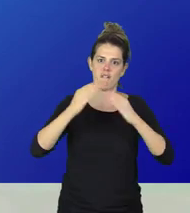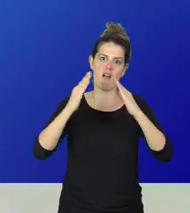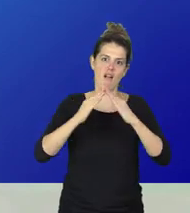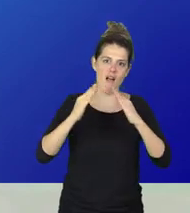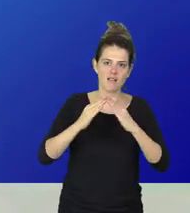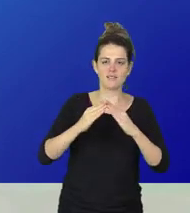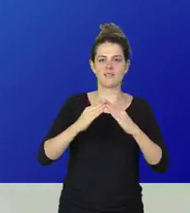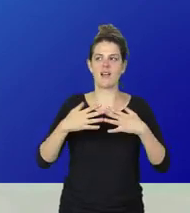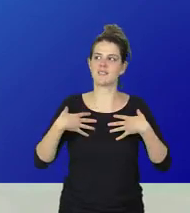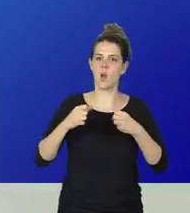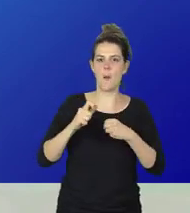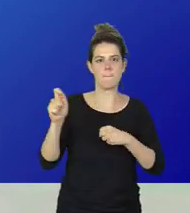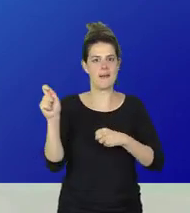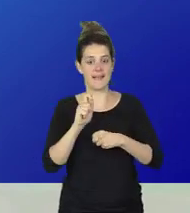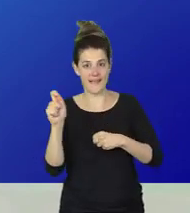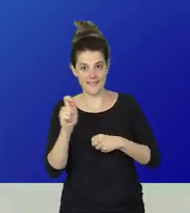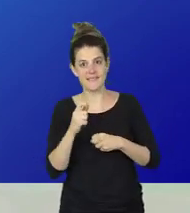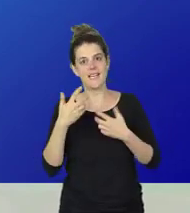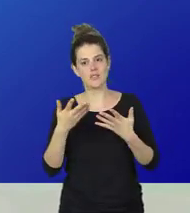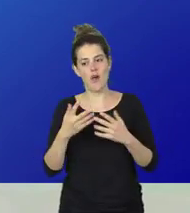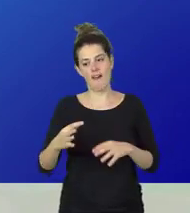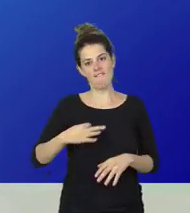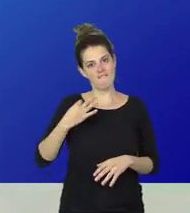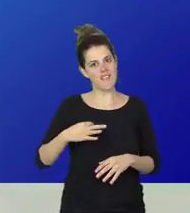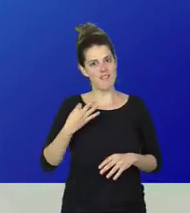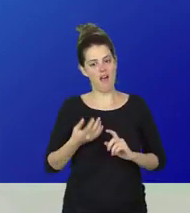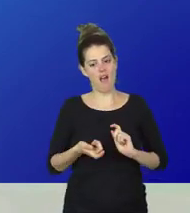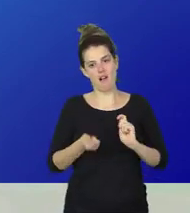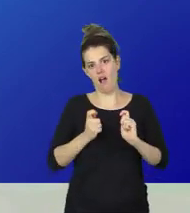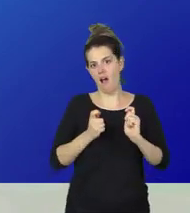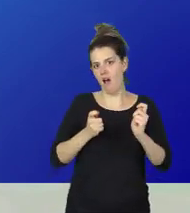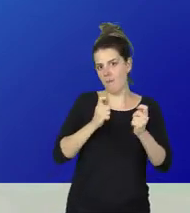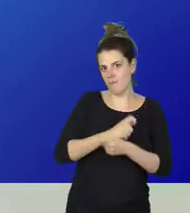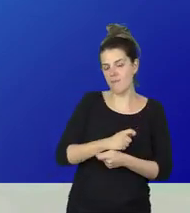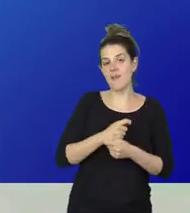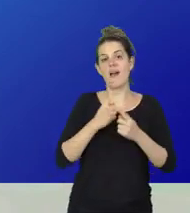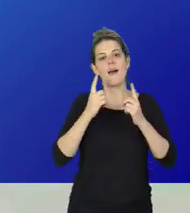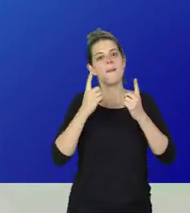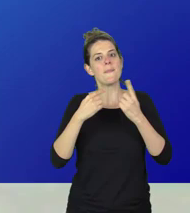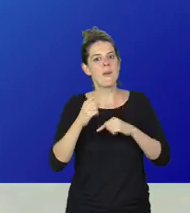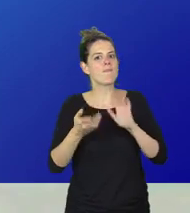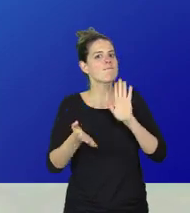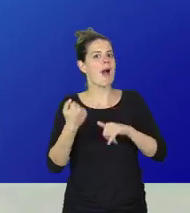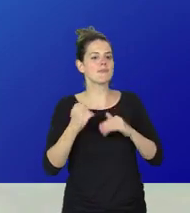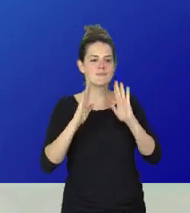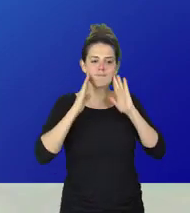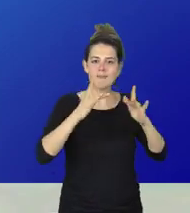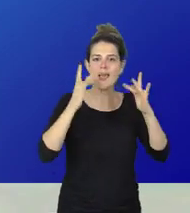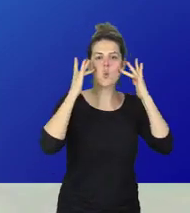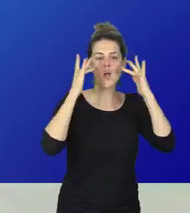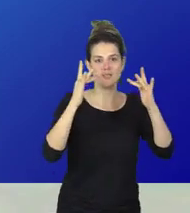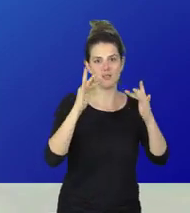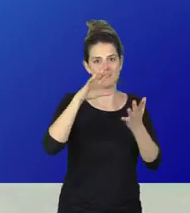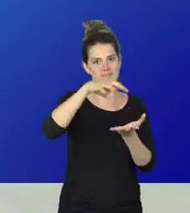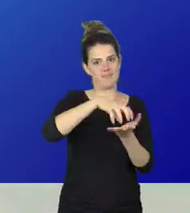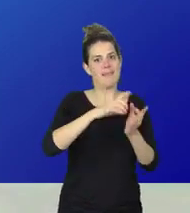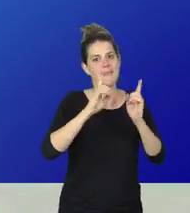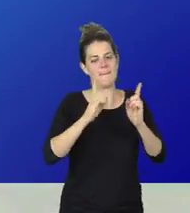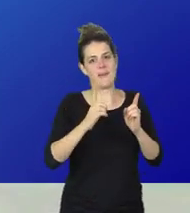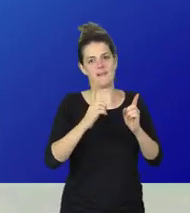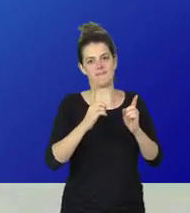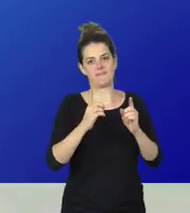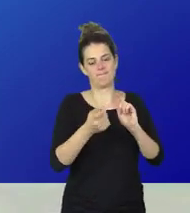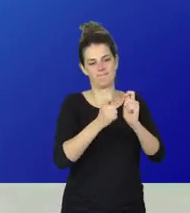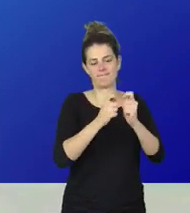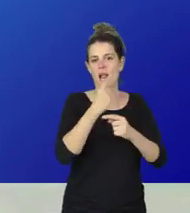pandemia y de situación de emergencia que, bueno, afectó en distintos ámbitos de la vida, pero sobre todo también a nivel educativo